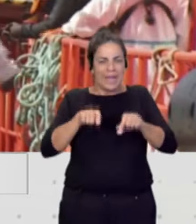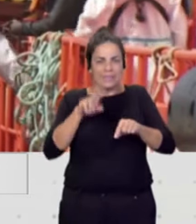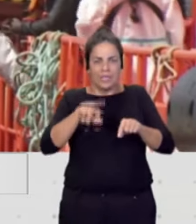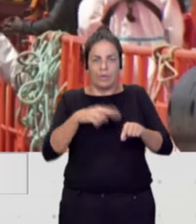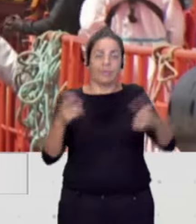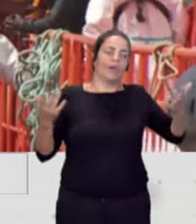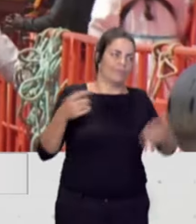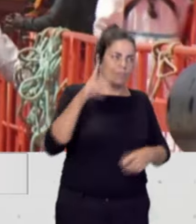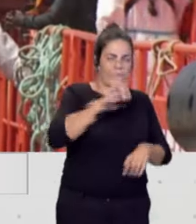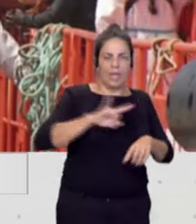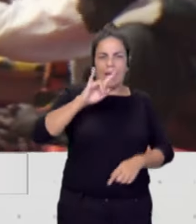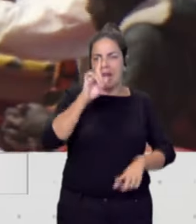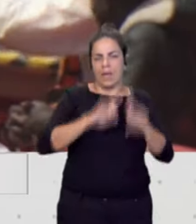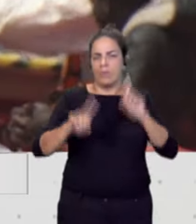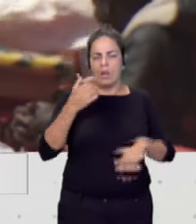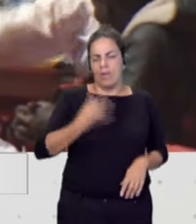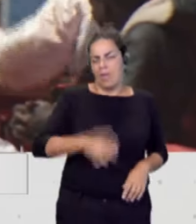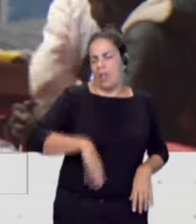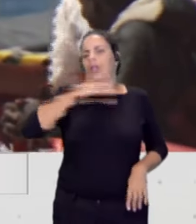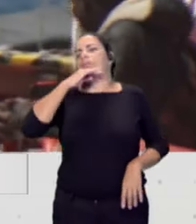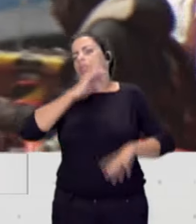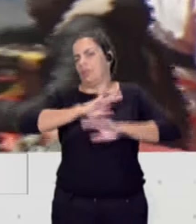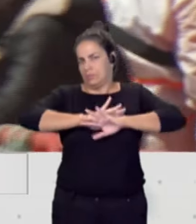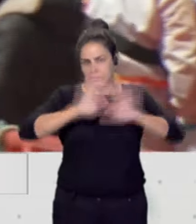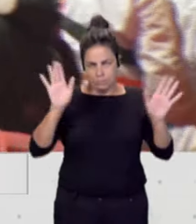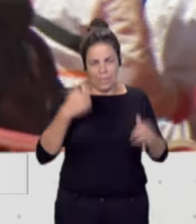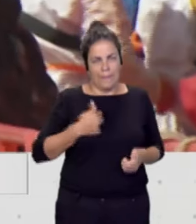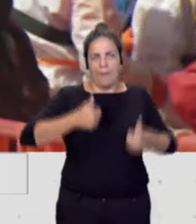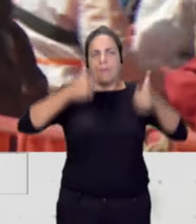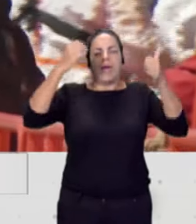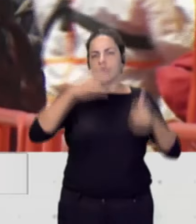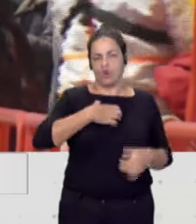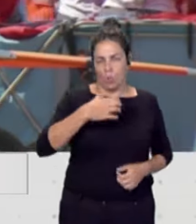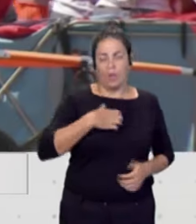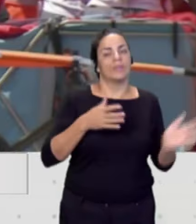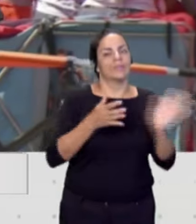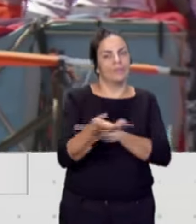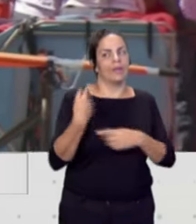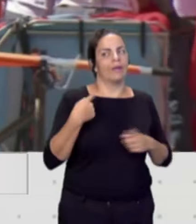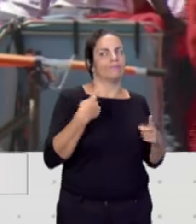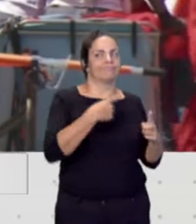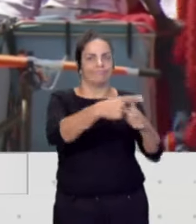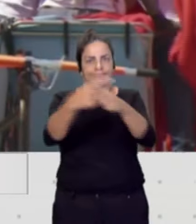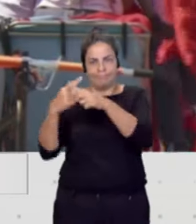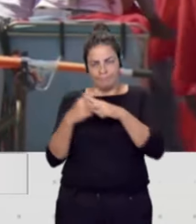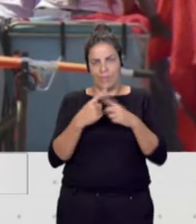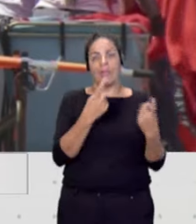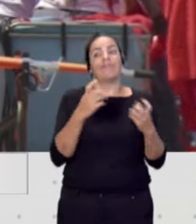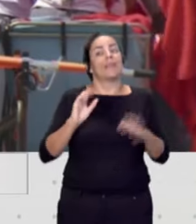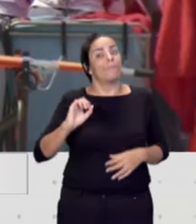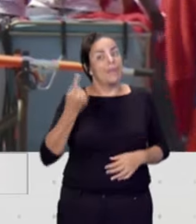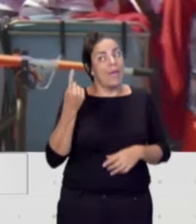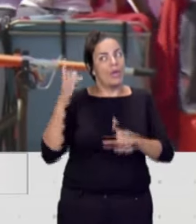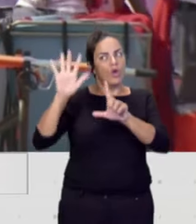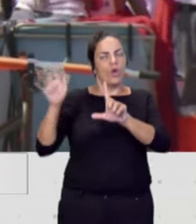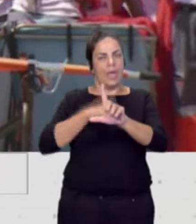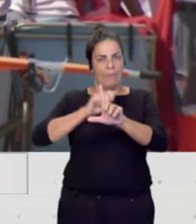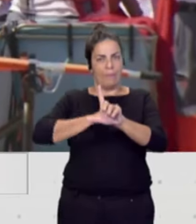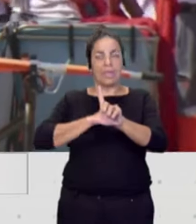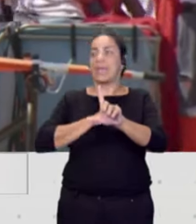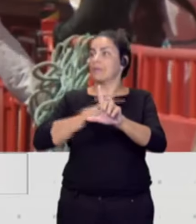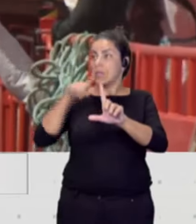es un desbordamiento absoluto en su capacidad de carga y, por lo tanto, la necesidad de distribuirlo primero en el conjunto del Estado español y después en la Unión